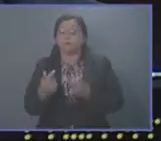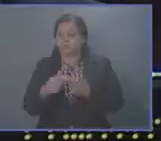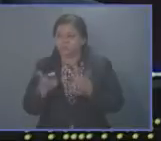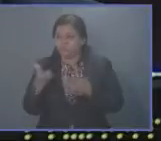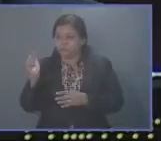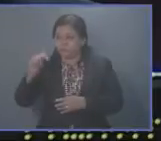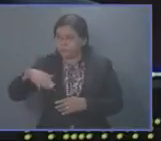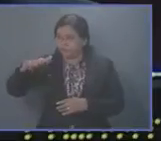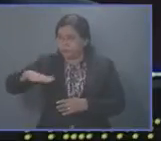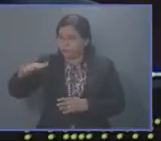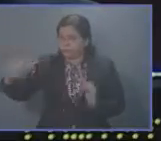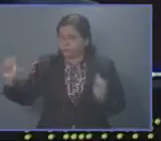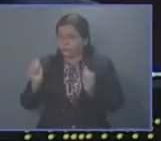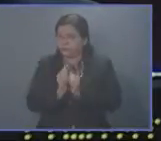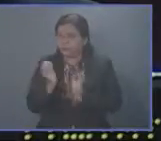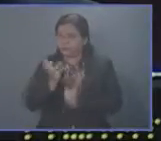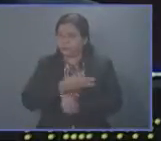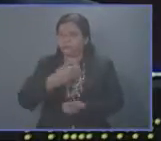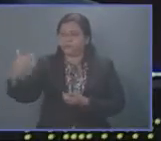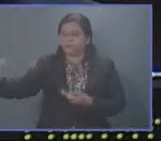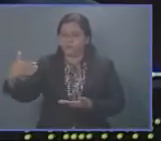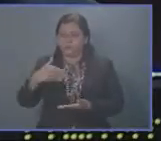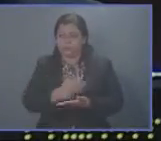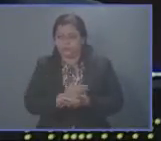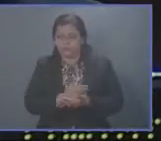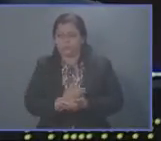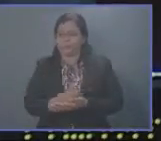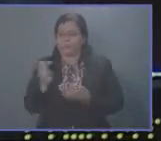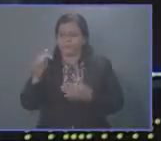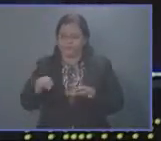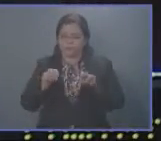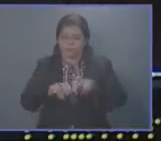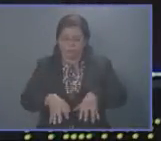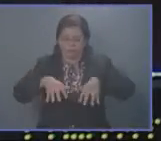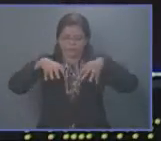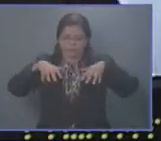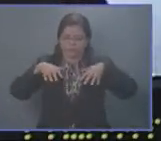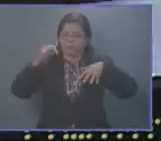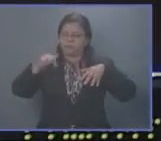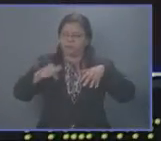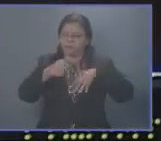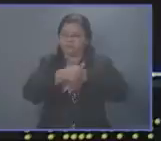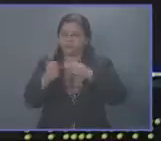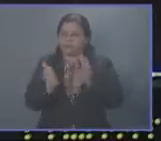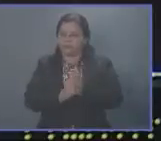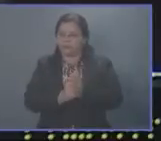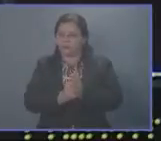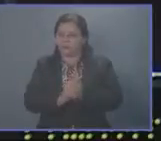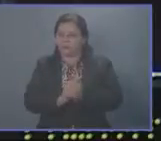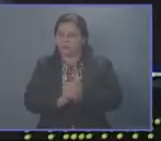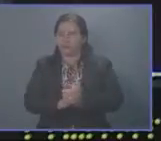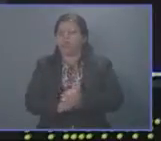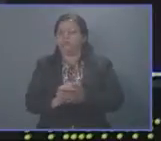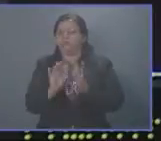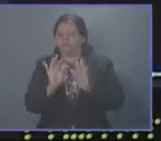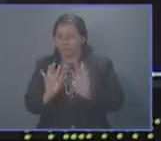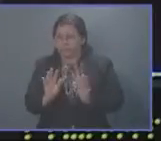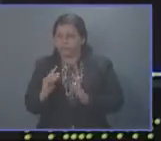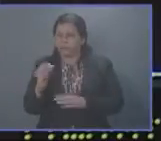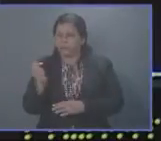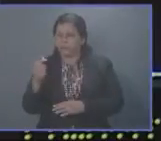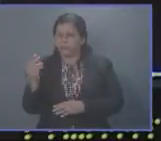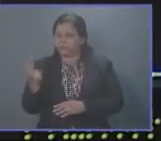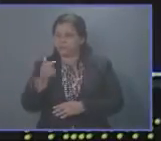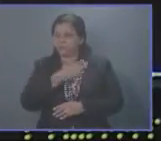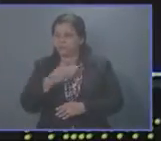tarde está presente aquí en el mezanine de la Asamblea Legislativa. Brevemente, presidente, y